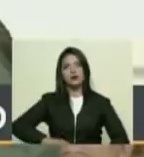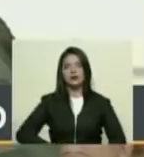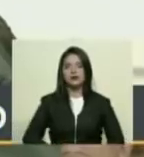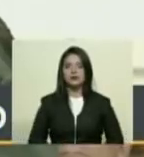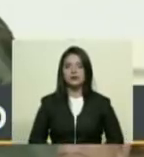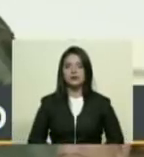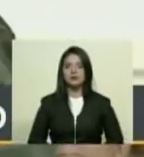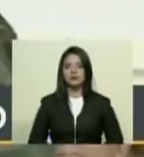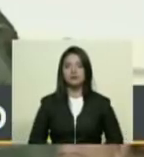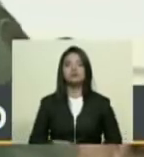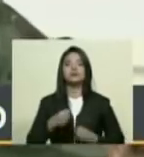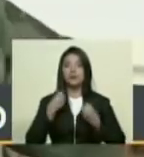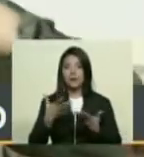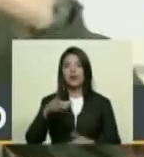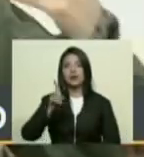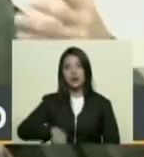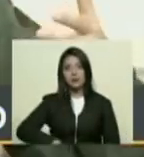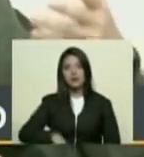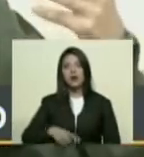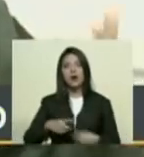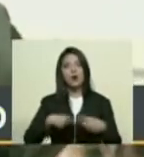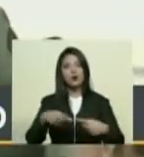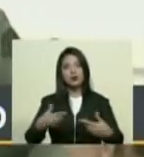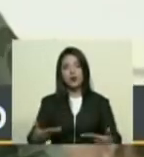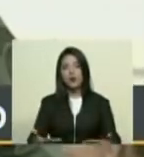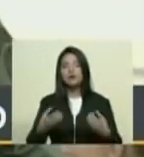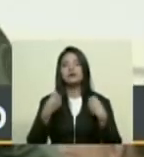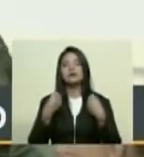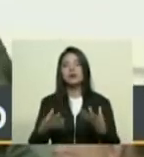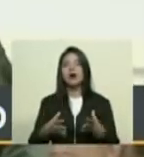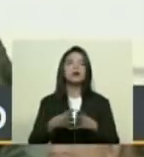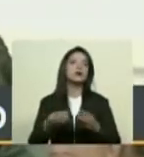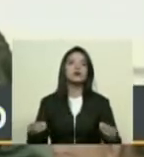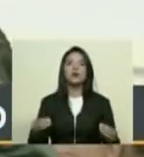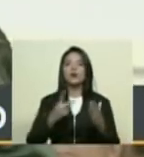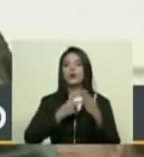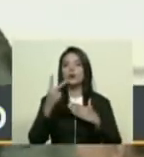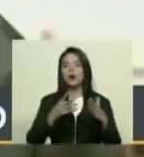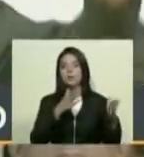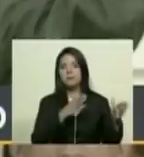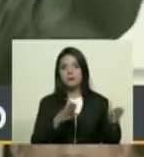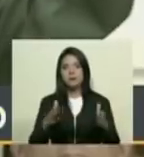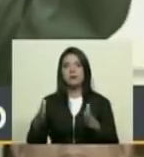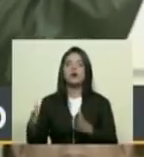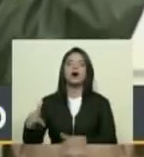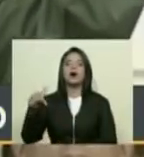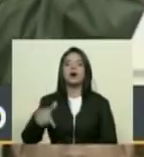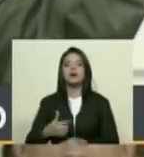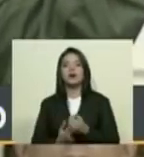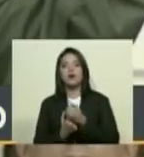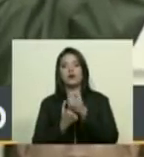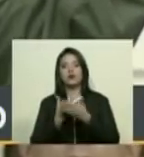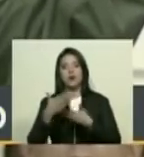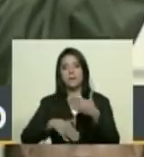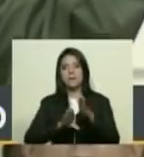y a llevar también en consecuencia elevación del apresto operacional esta columna de